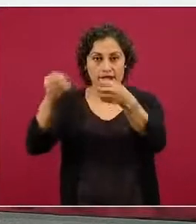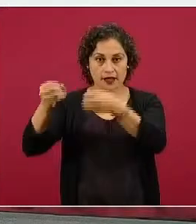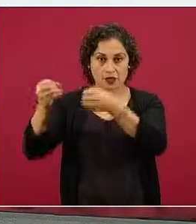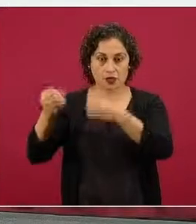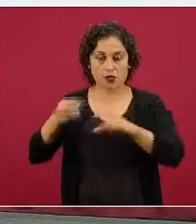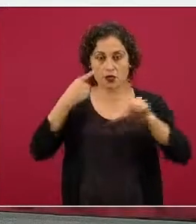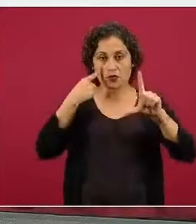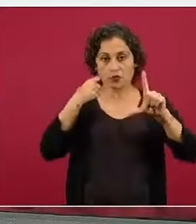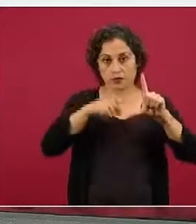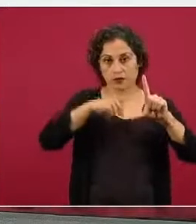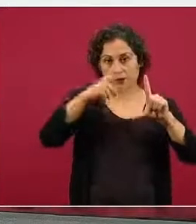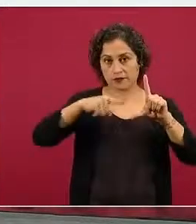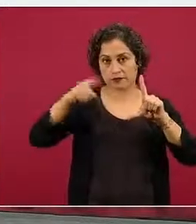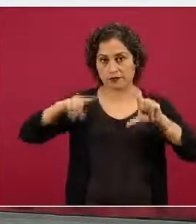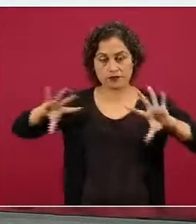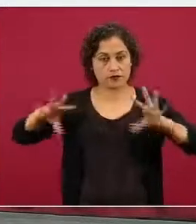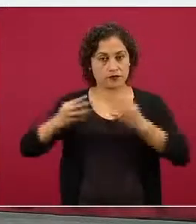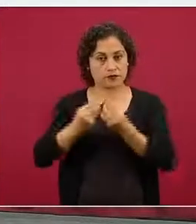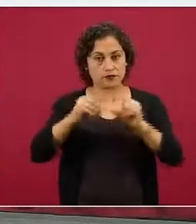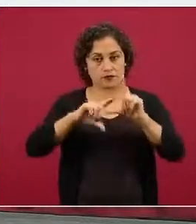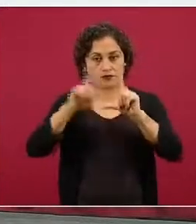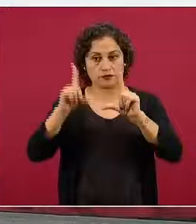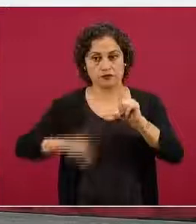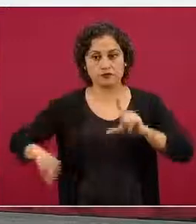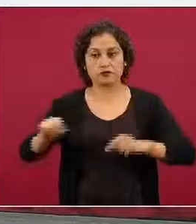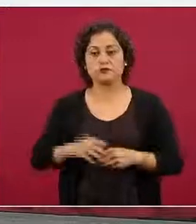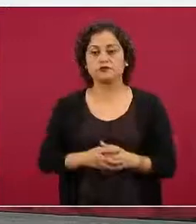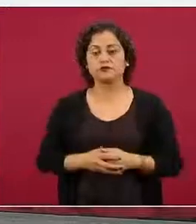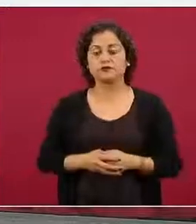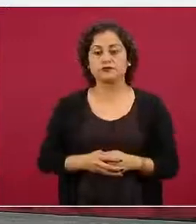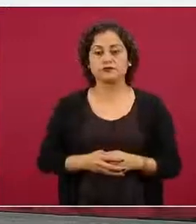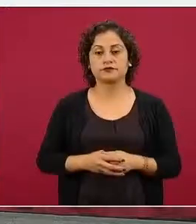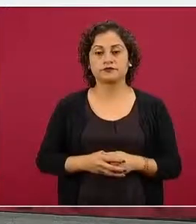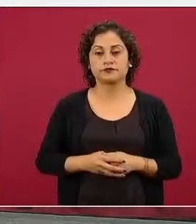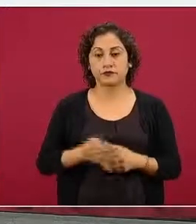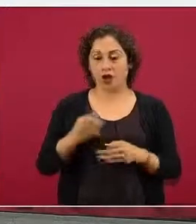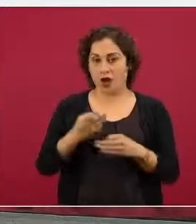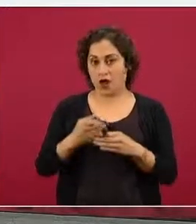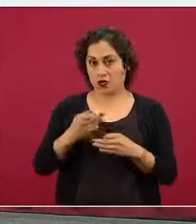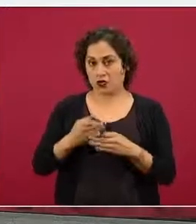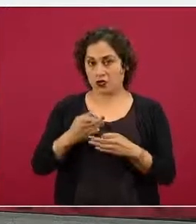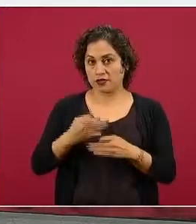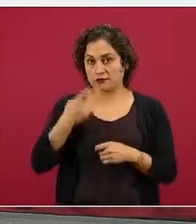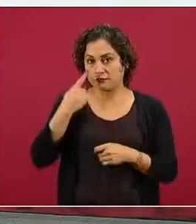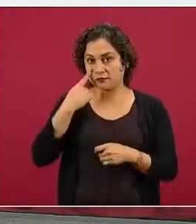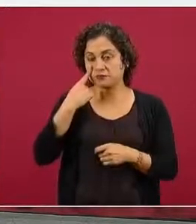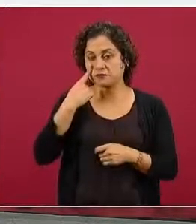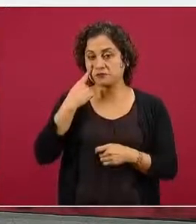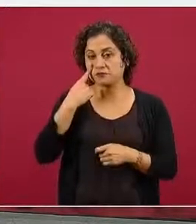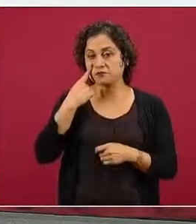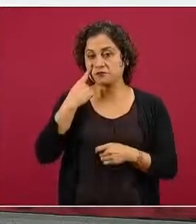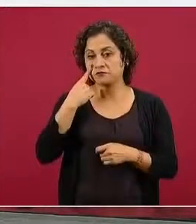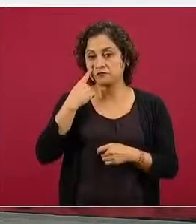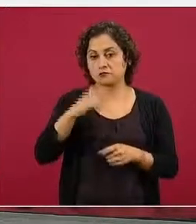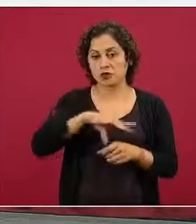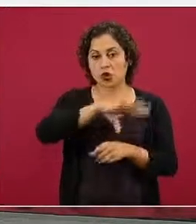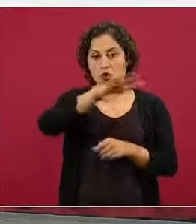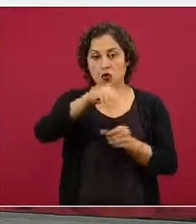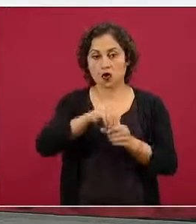de ocupación hospitalaria, que actualmente tenemos una ocupación total